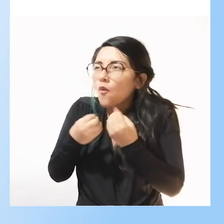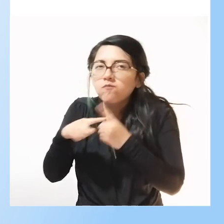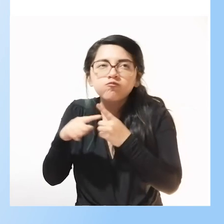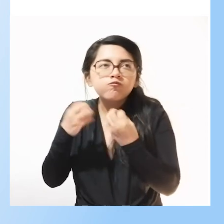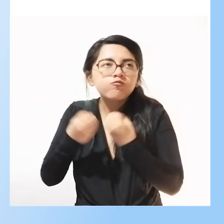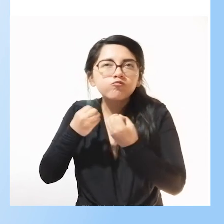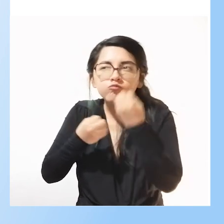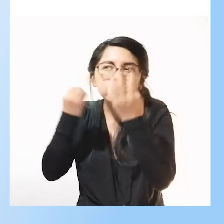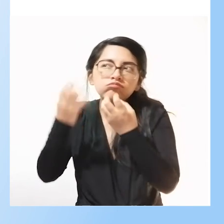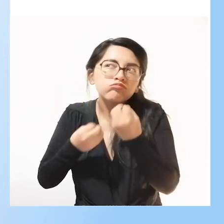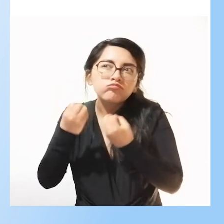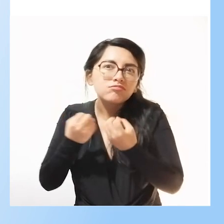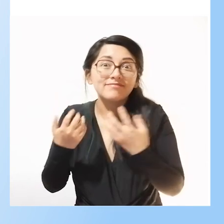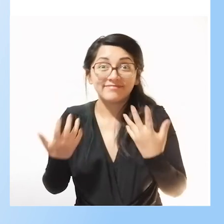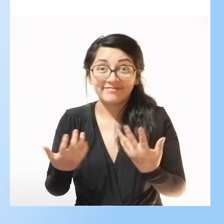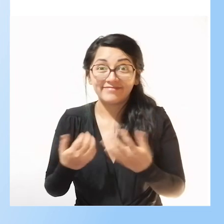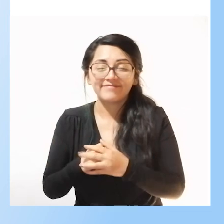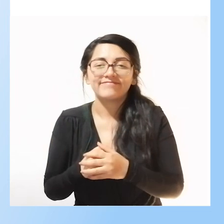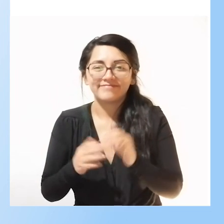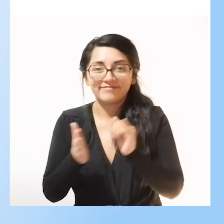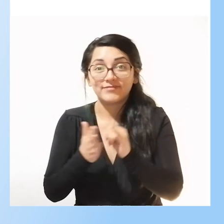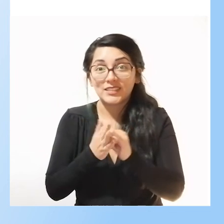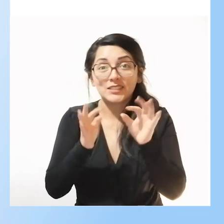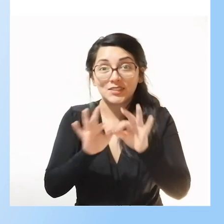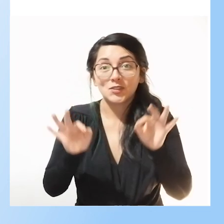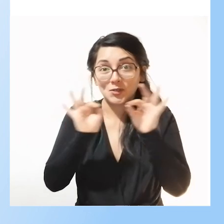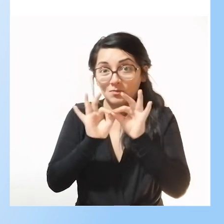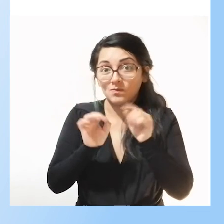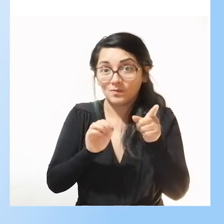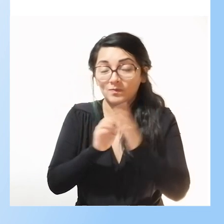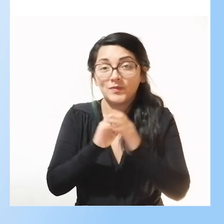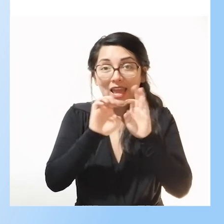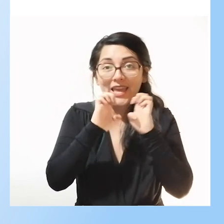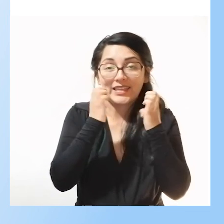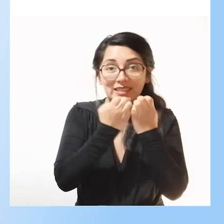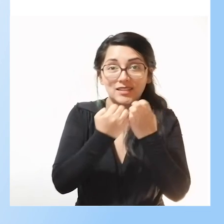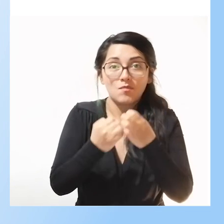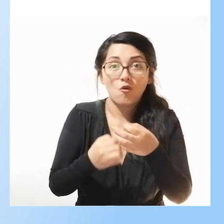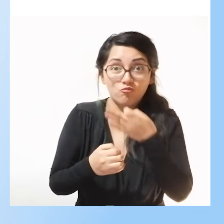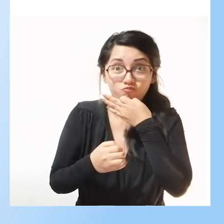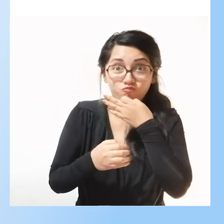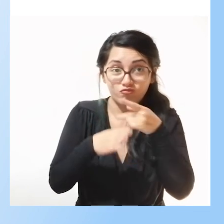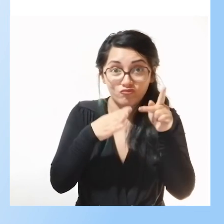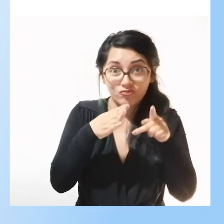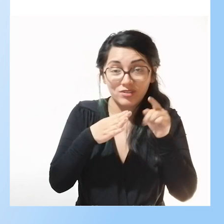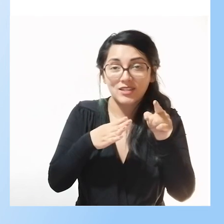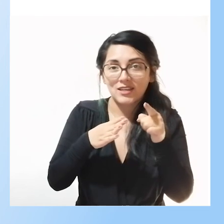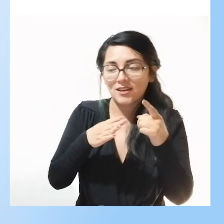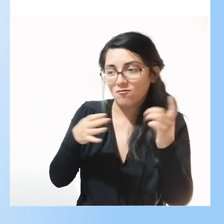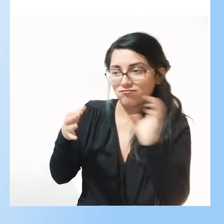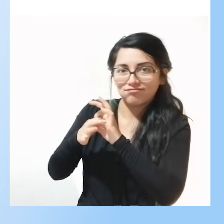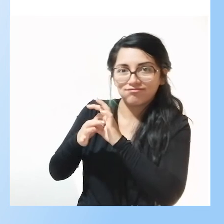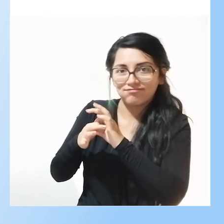enfoque, desde la indagación apreciativa y de forma colaborativa con el profesional que está en